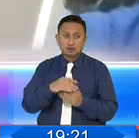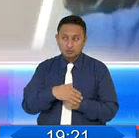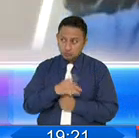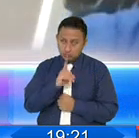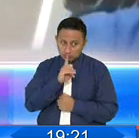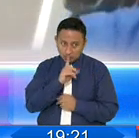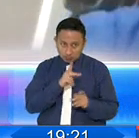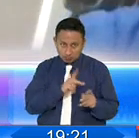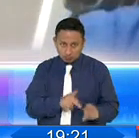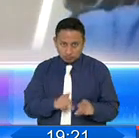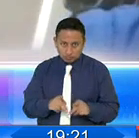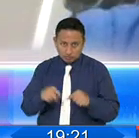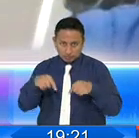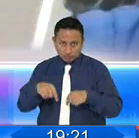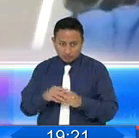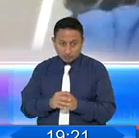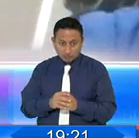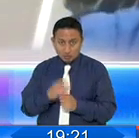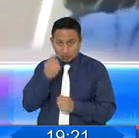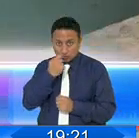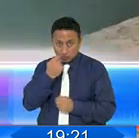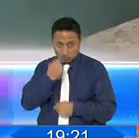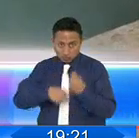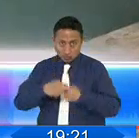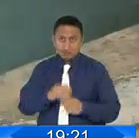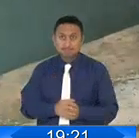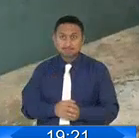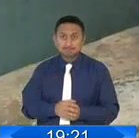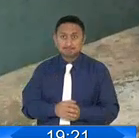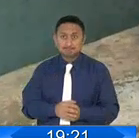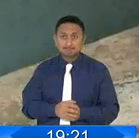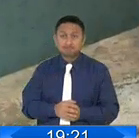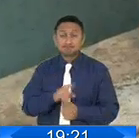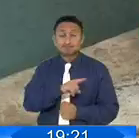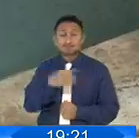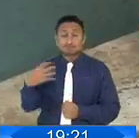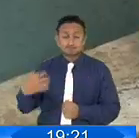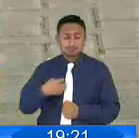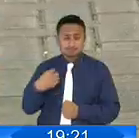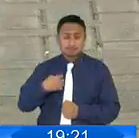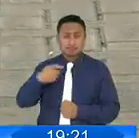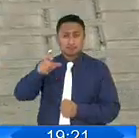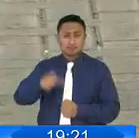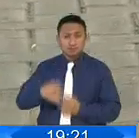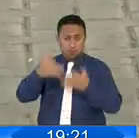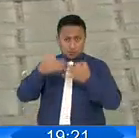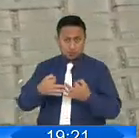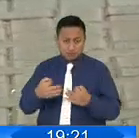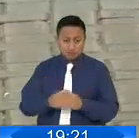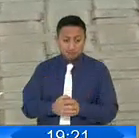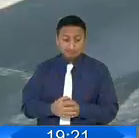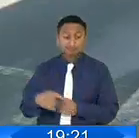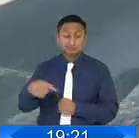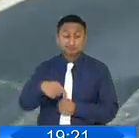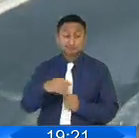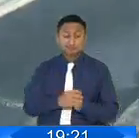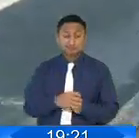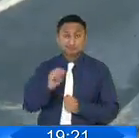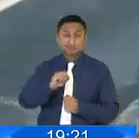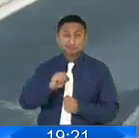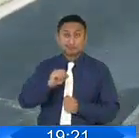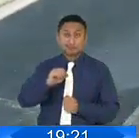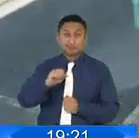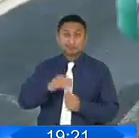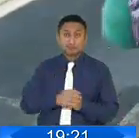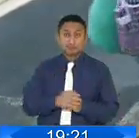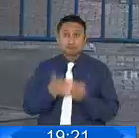planificación del microtráfico. La queja generalizada de los comerciantes informales son las agresiones constantes que reciben